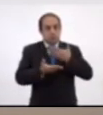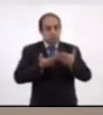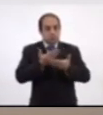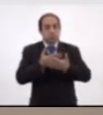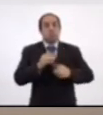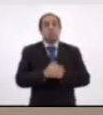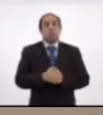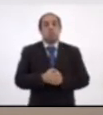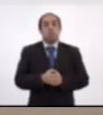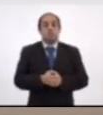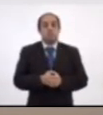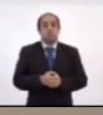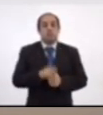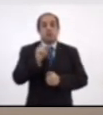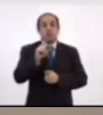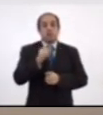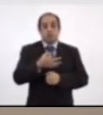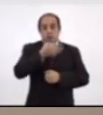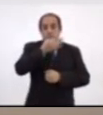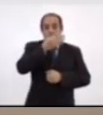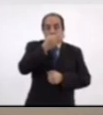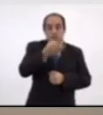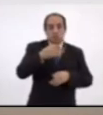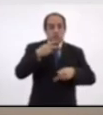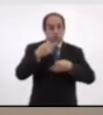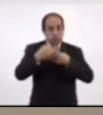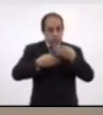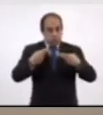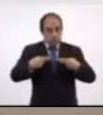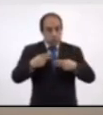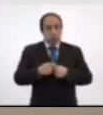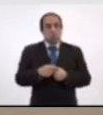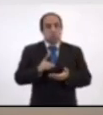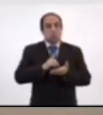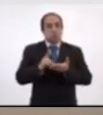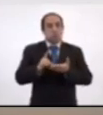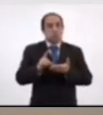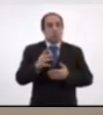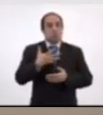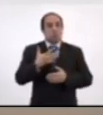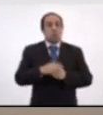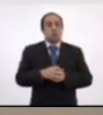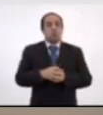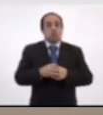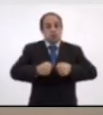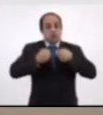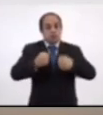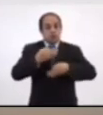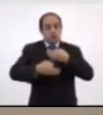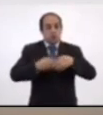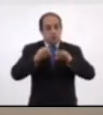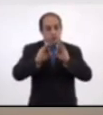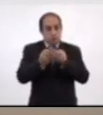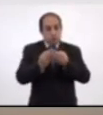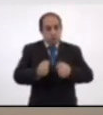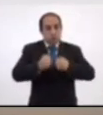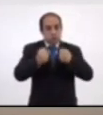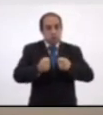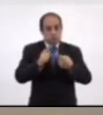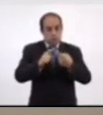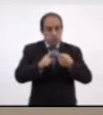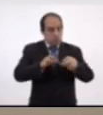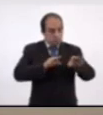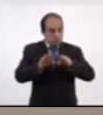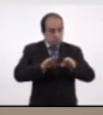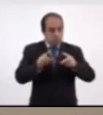también darle ese mensaje a nuestros derechohabientes que se garantizan todas las medidas de bioseguridad, tanto para los trabajadores